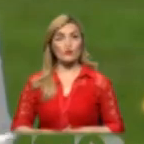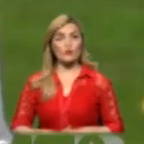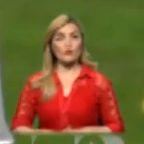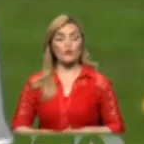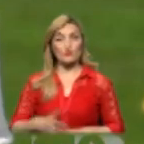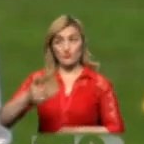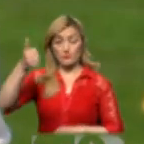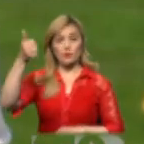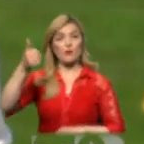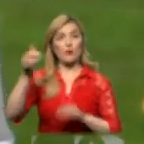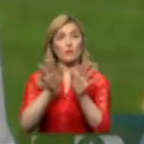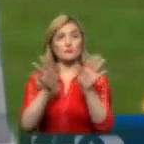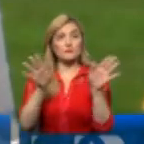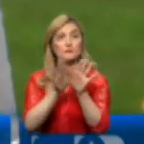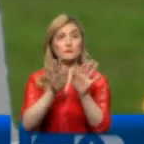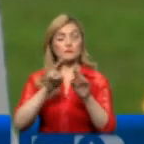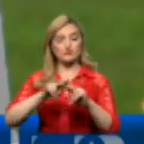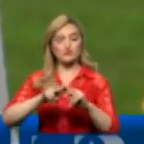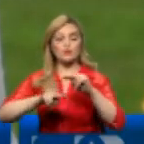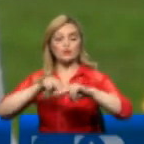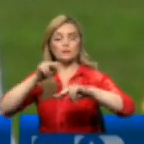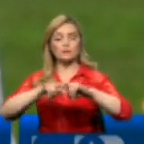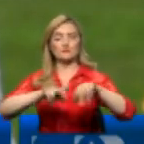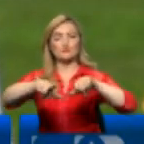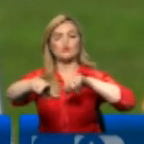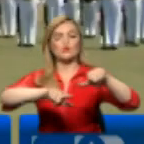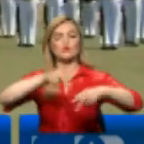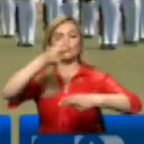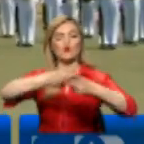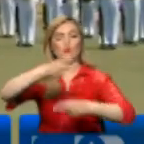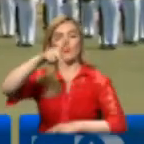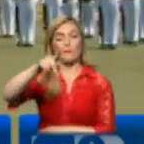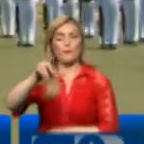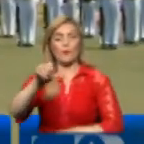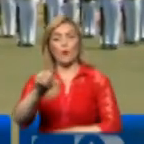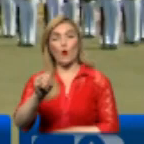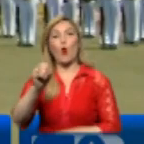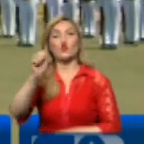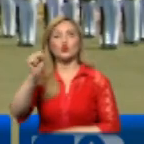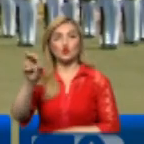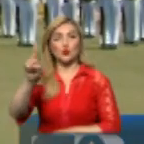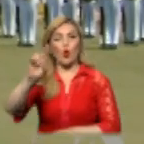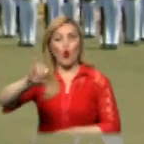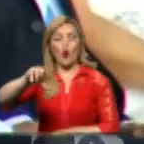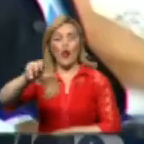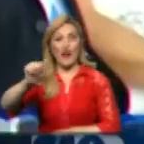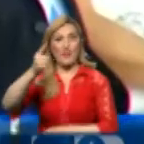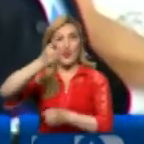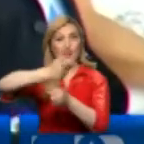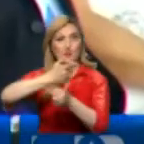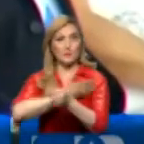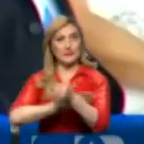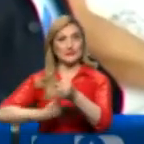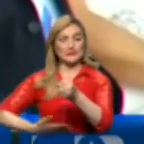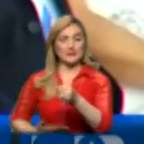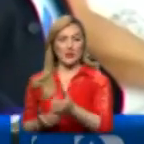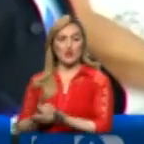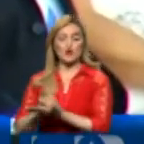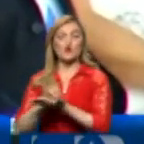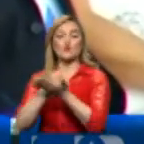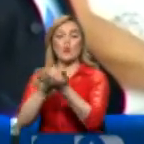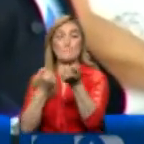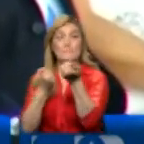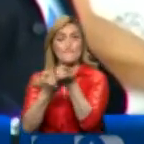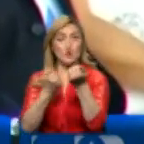La Capitanía General, que se construirá en Pozorja por decreto presidencial, servirá para la seguridad y el apoyo en el mar, aseguró